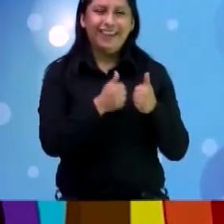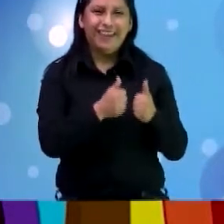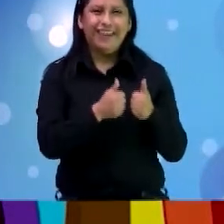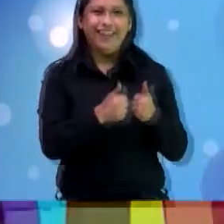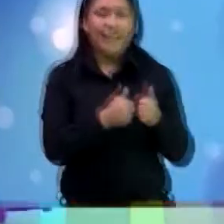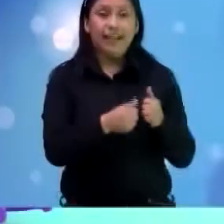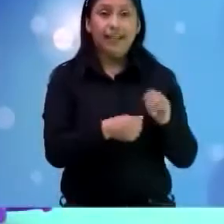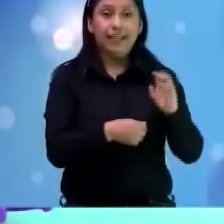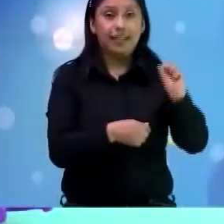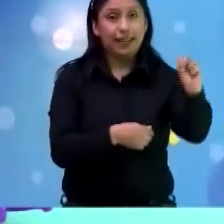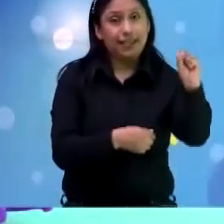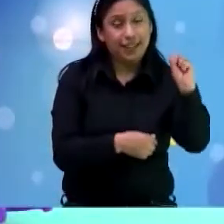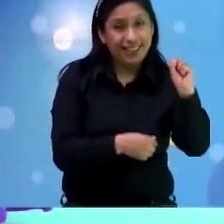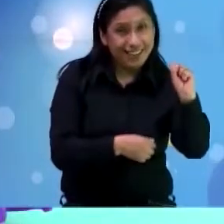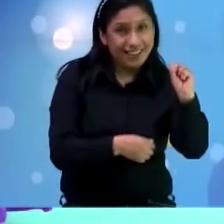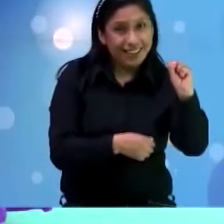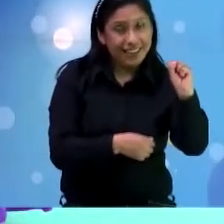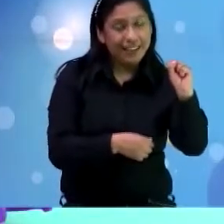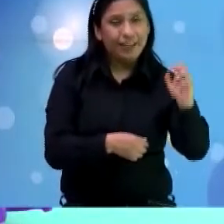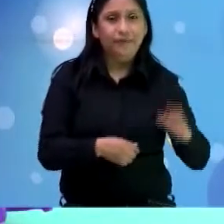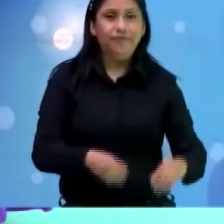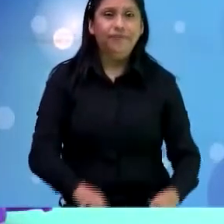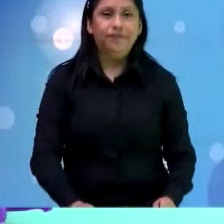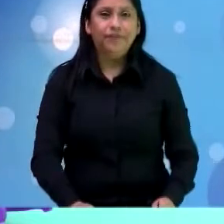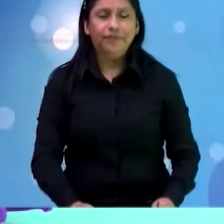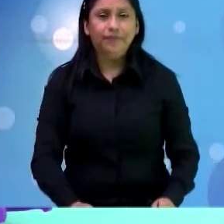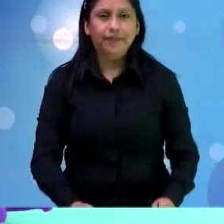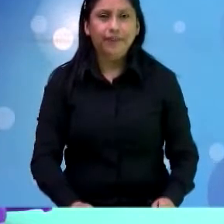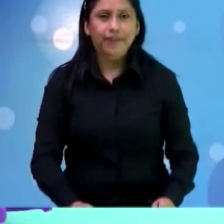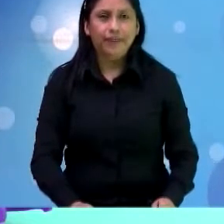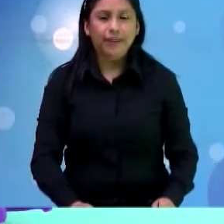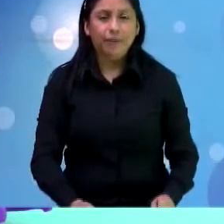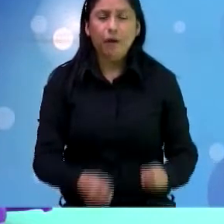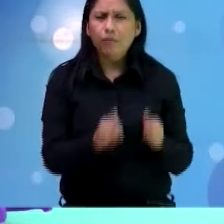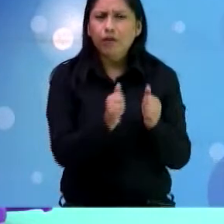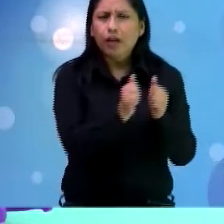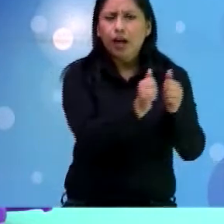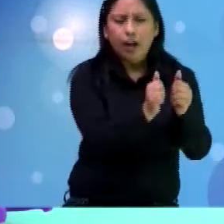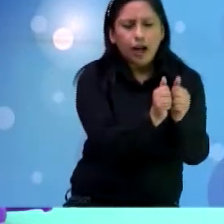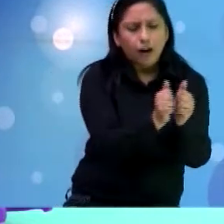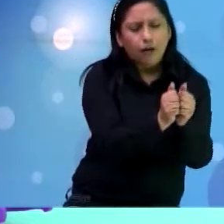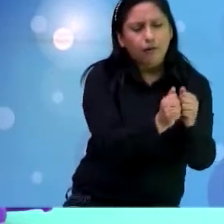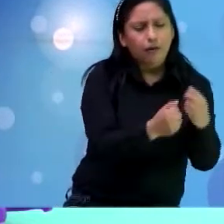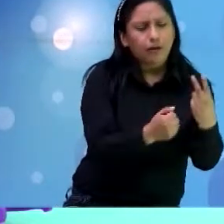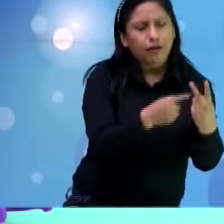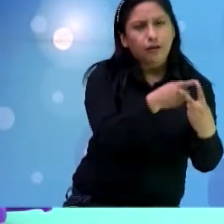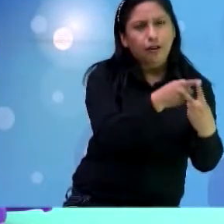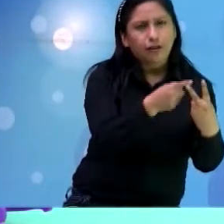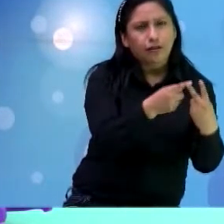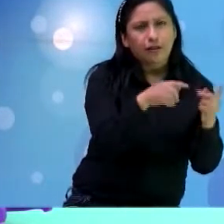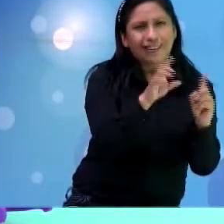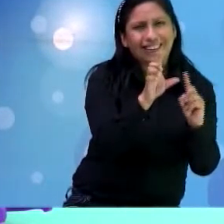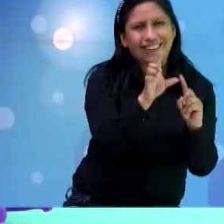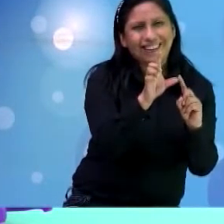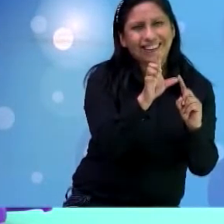La letra tiene ese sonido. Vamos a hacer a que le acompañe a la otra para que no se sienta sola.